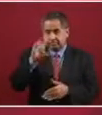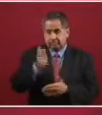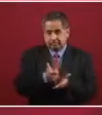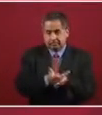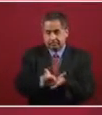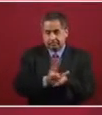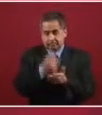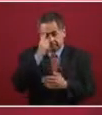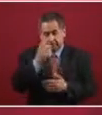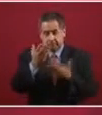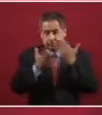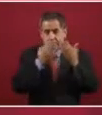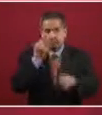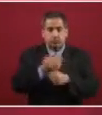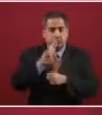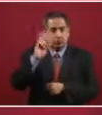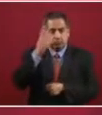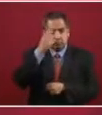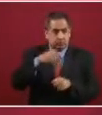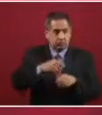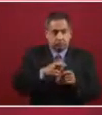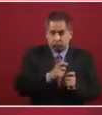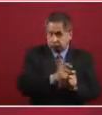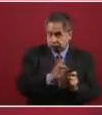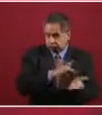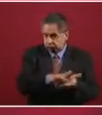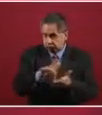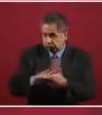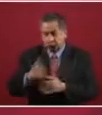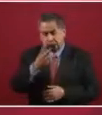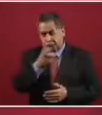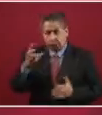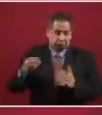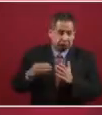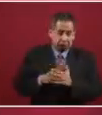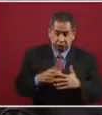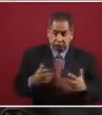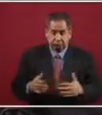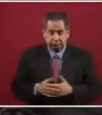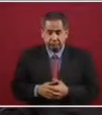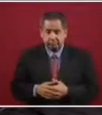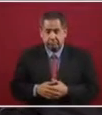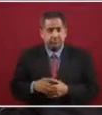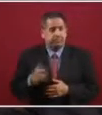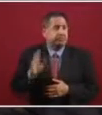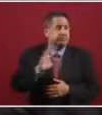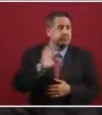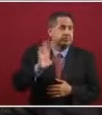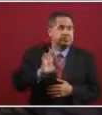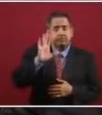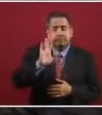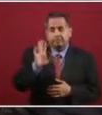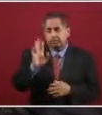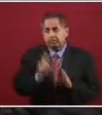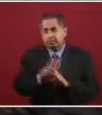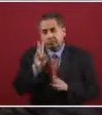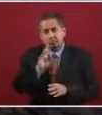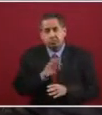estudiantes de nivel superior, 300 mil. Es como si se hubiese creado